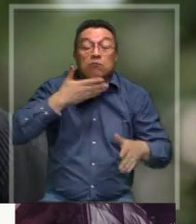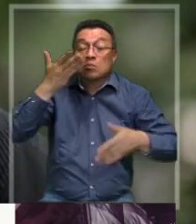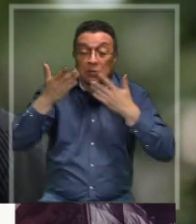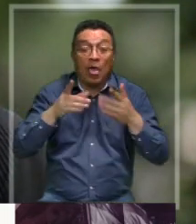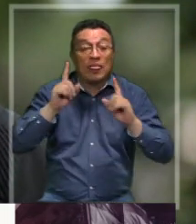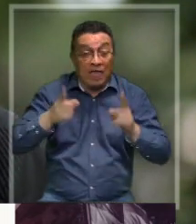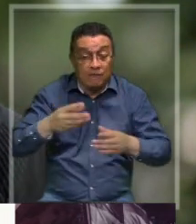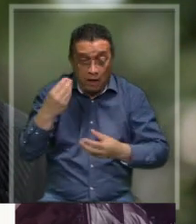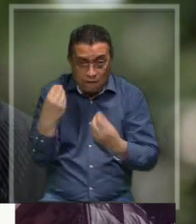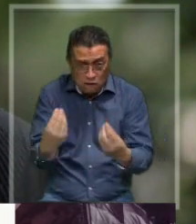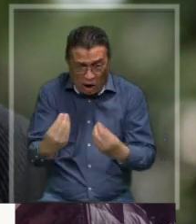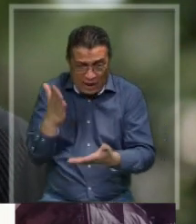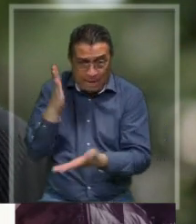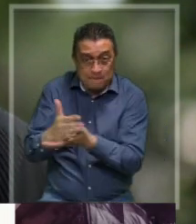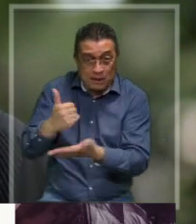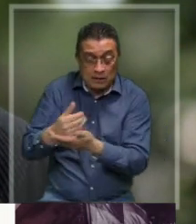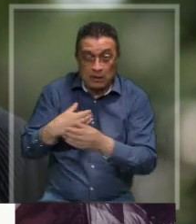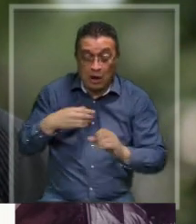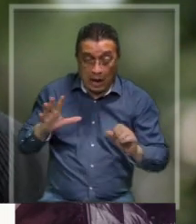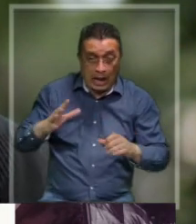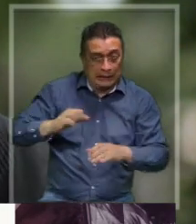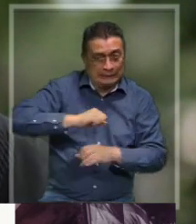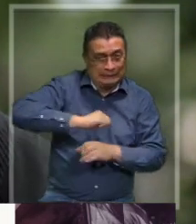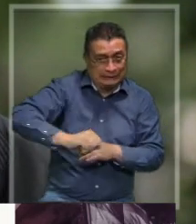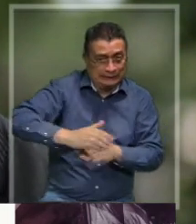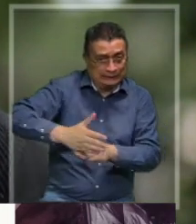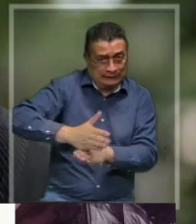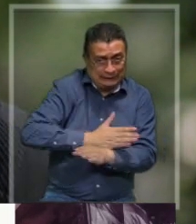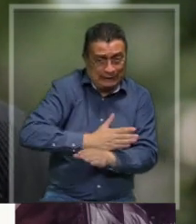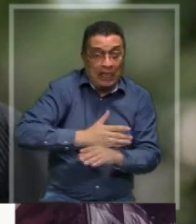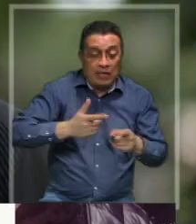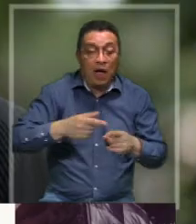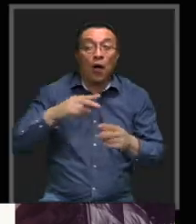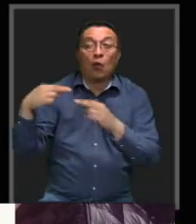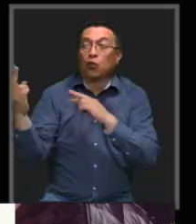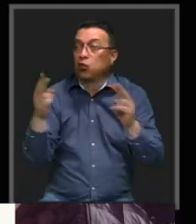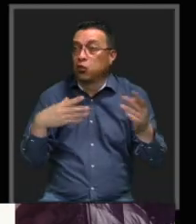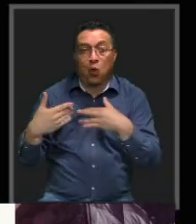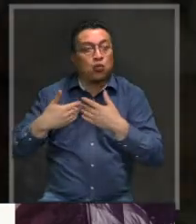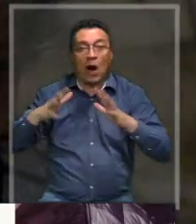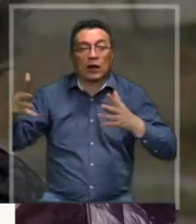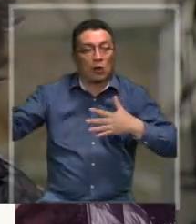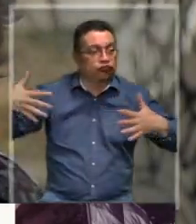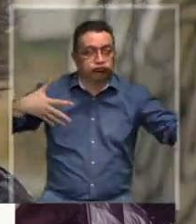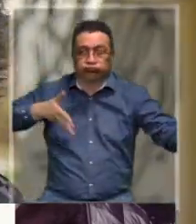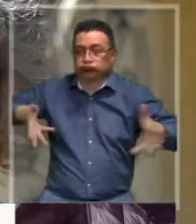buena planificación y adelantarnos a los hechos, tenemos que pensar que el viento viene de todos lados.